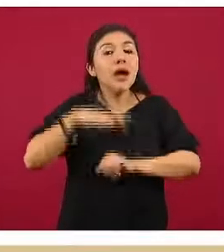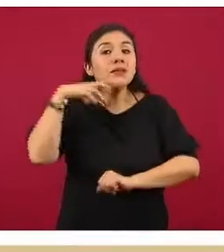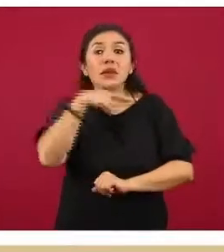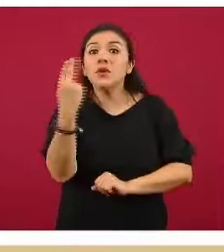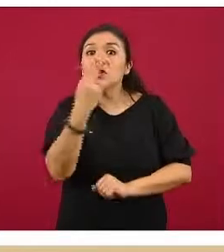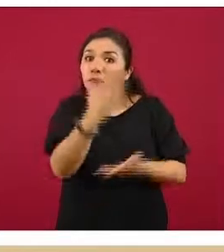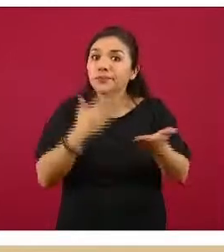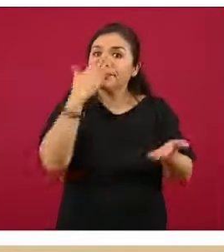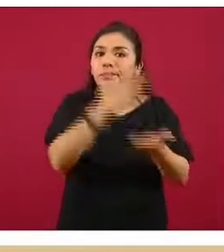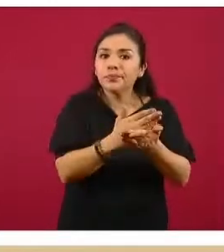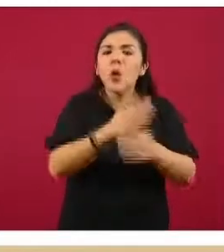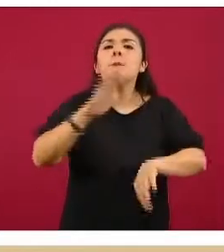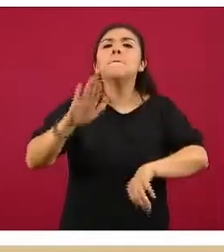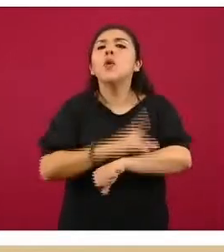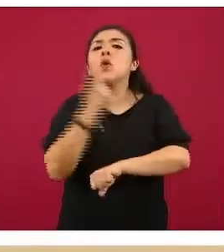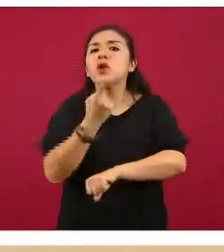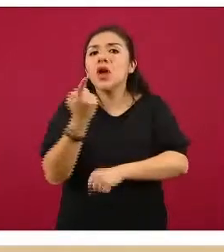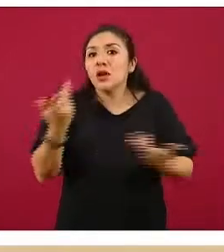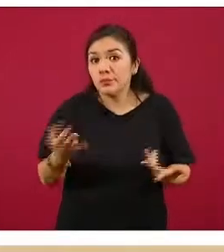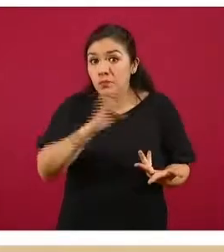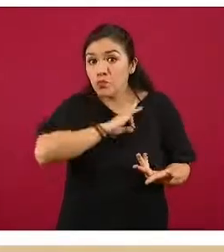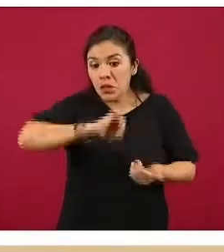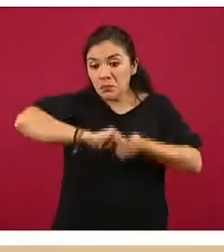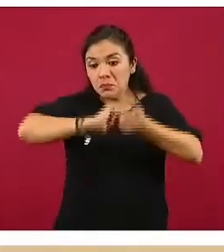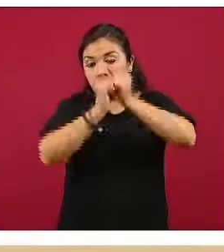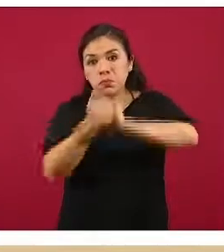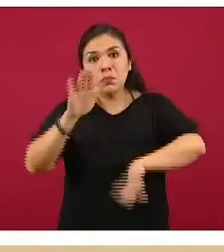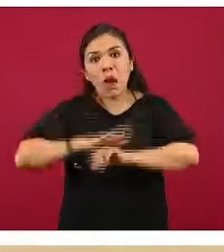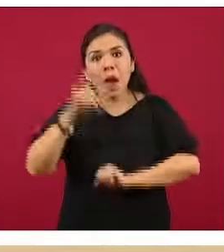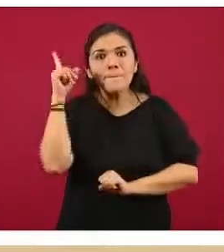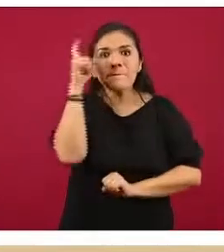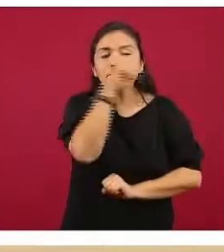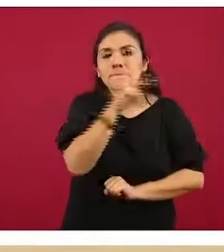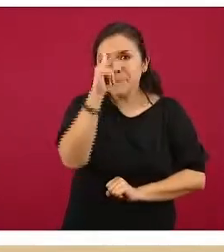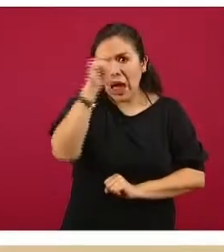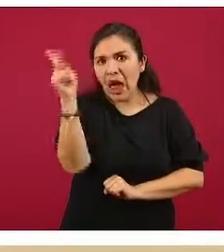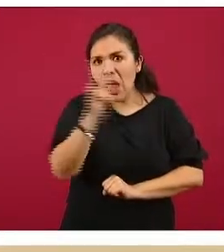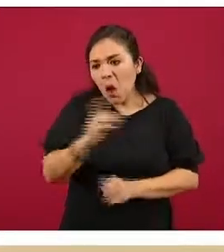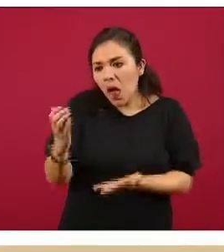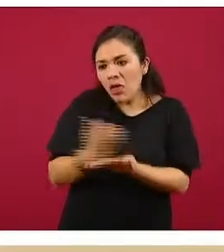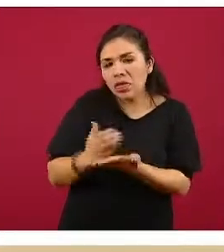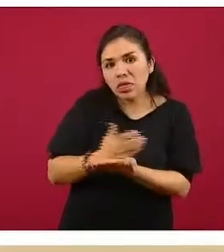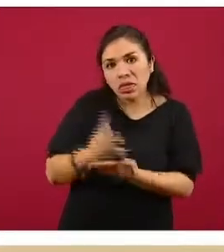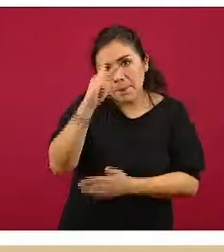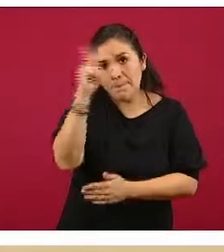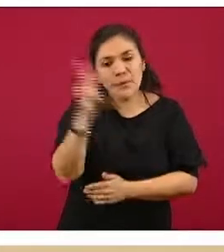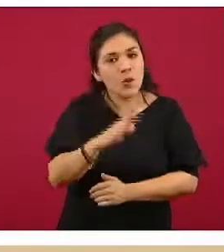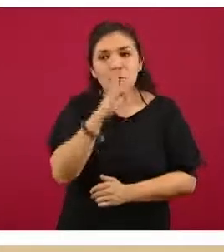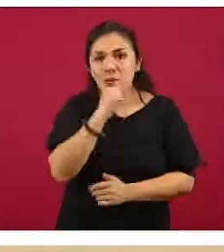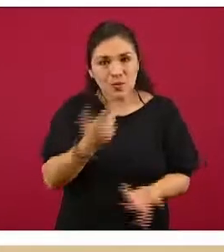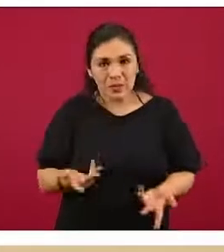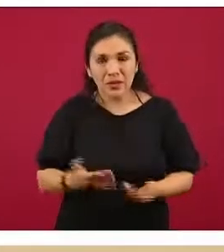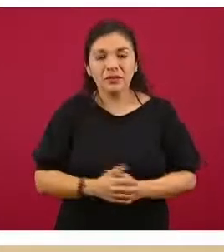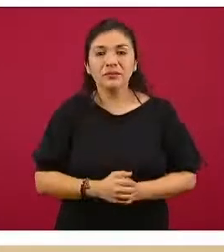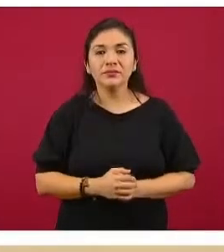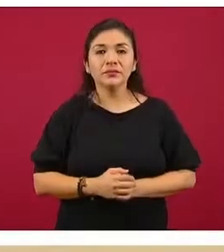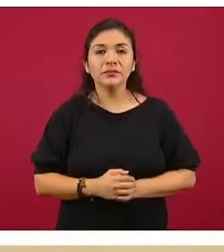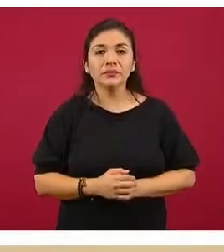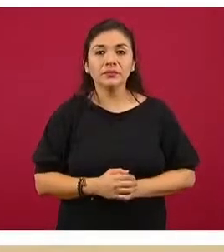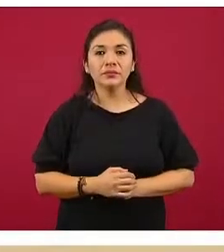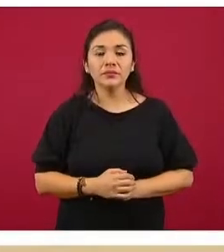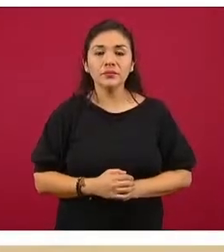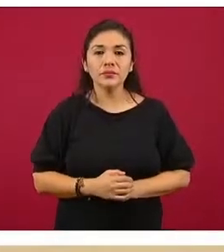rápido. ¿Y por qué? Porque pues puede llegar una complicación también de forma mucho más importante.